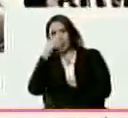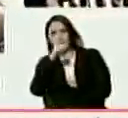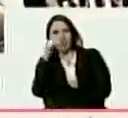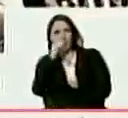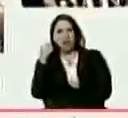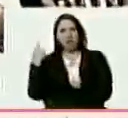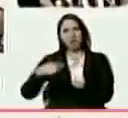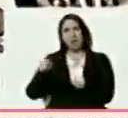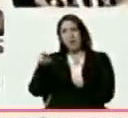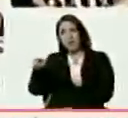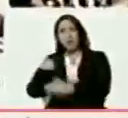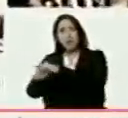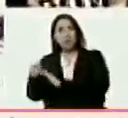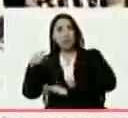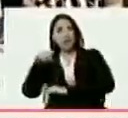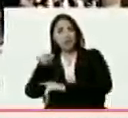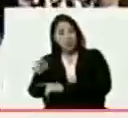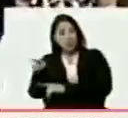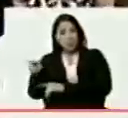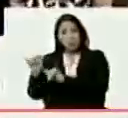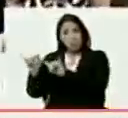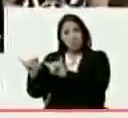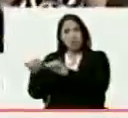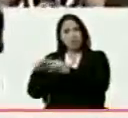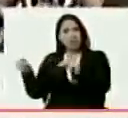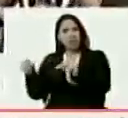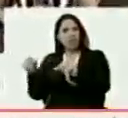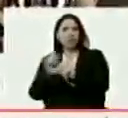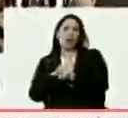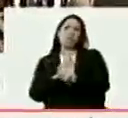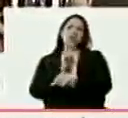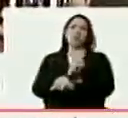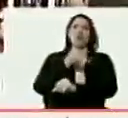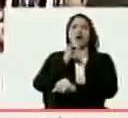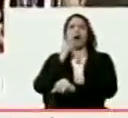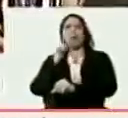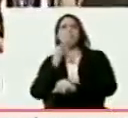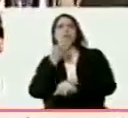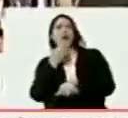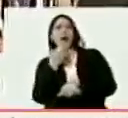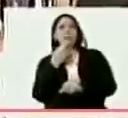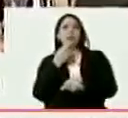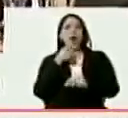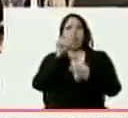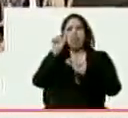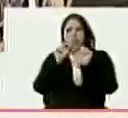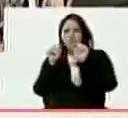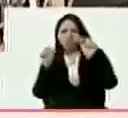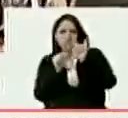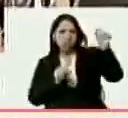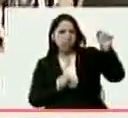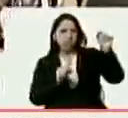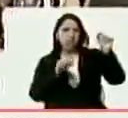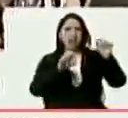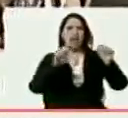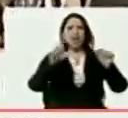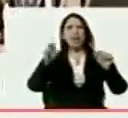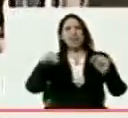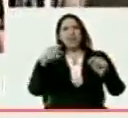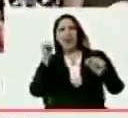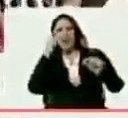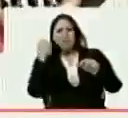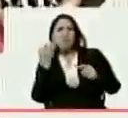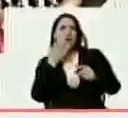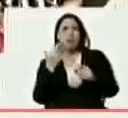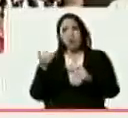tierras. Y además dicen, no, en Venezuela están en las coordenadas tal, los del ELN. Y tienen ellos